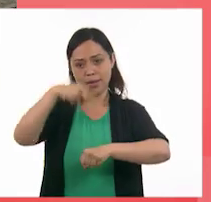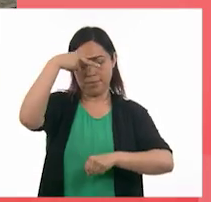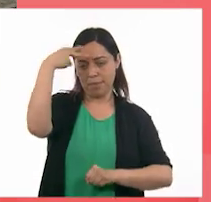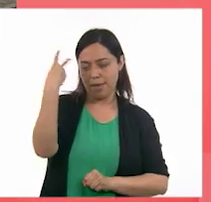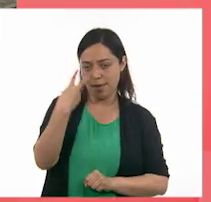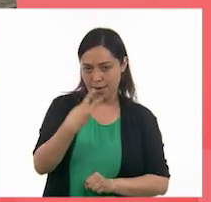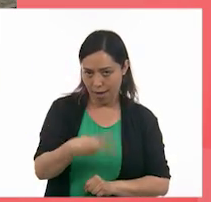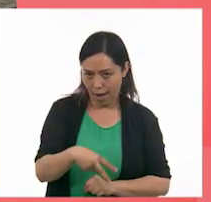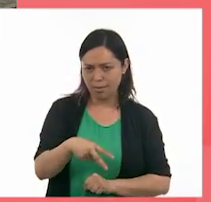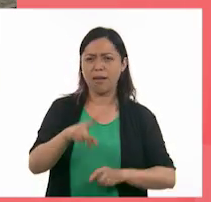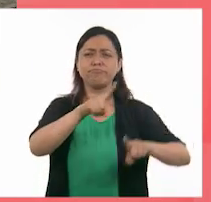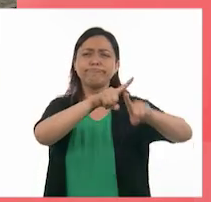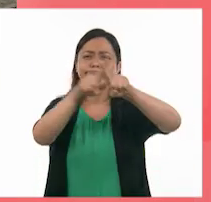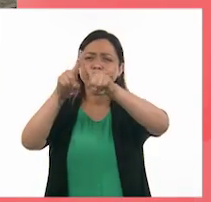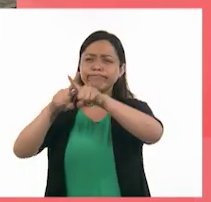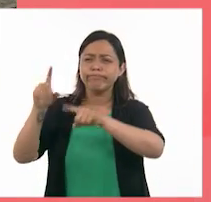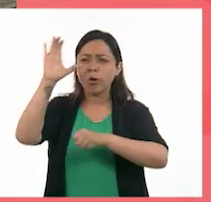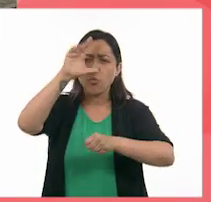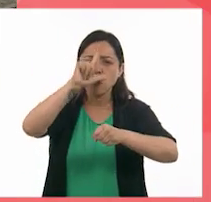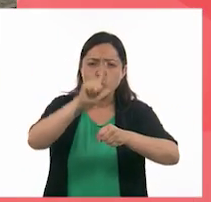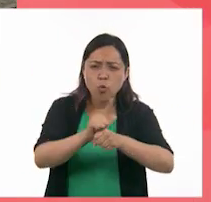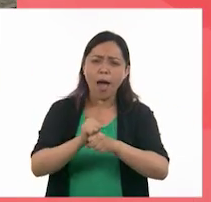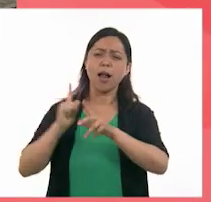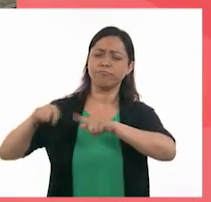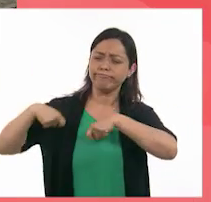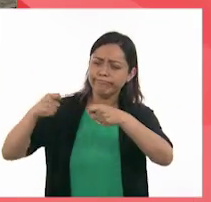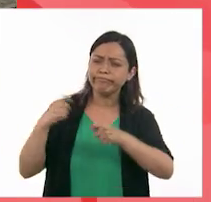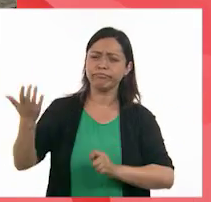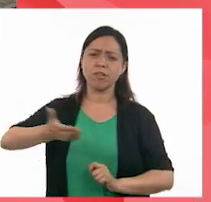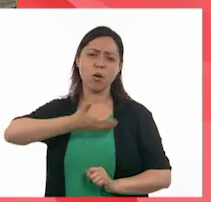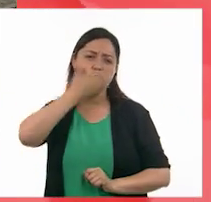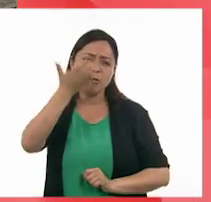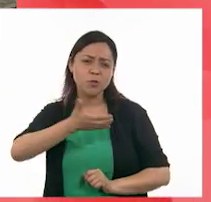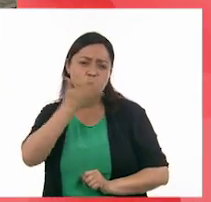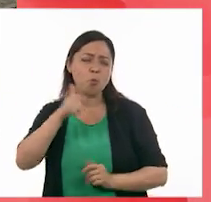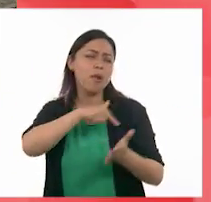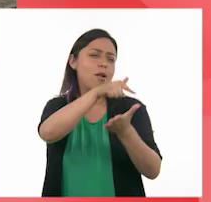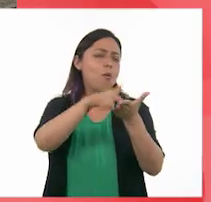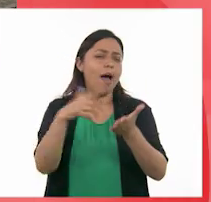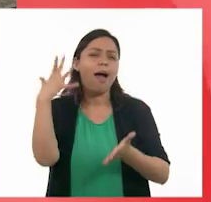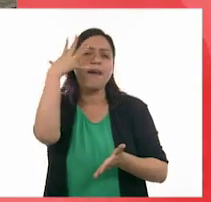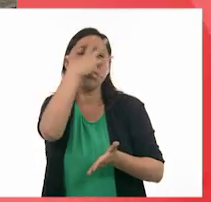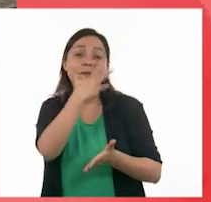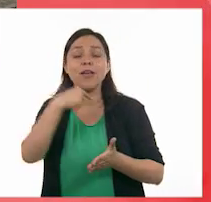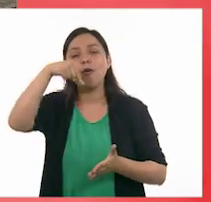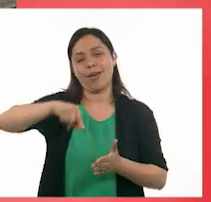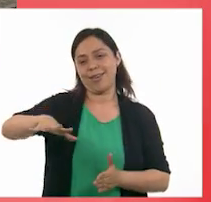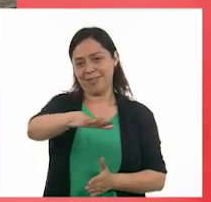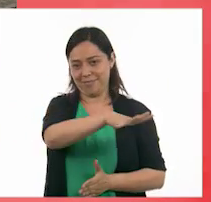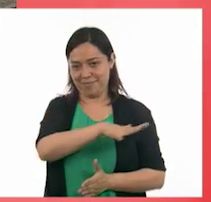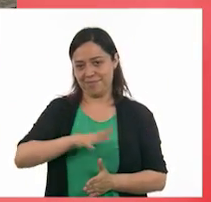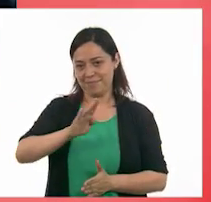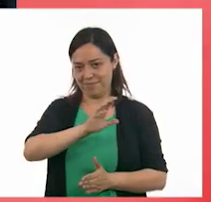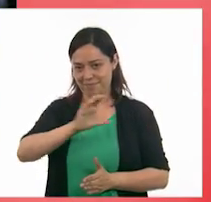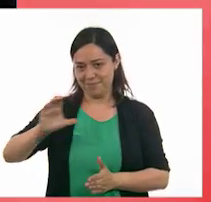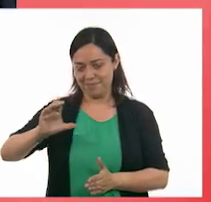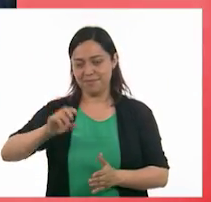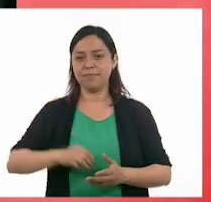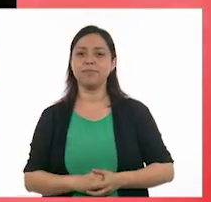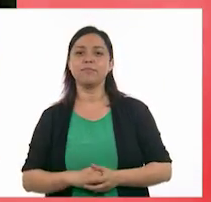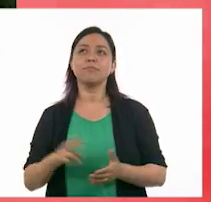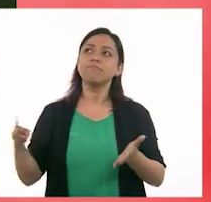mexicanas, la diversidad cultural, tradiciones, costumbres y bellos lugares de Baja California.